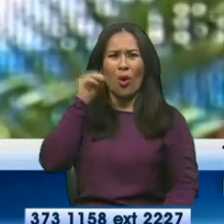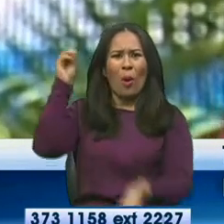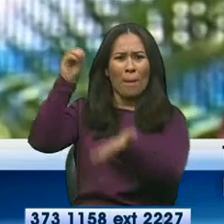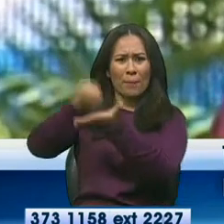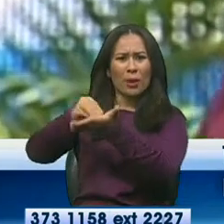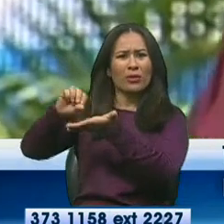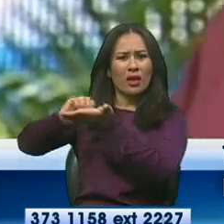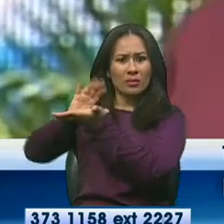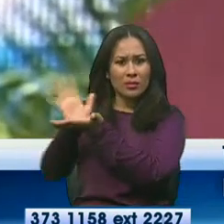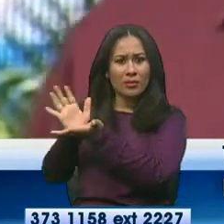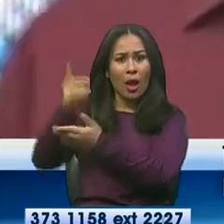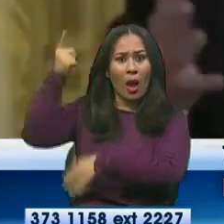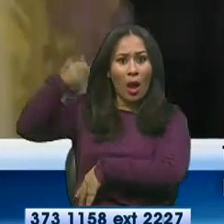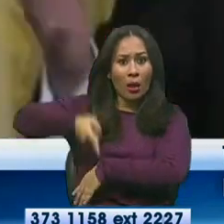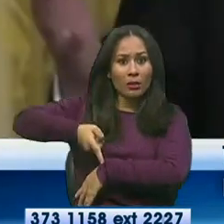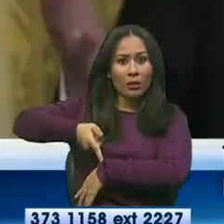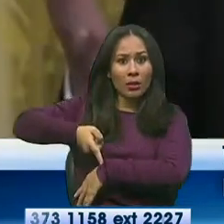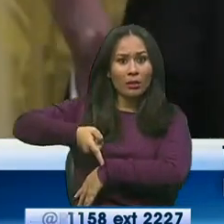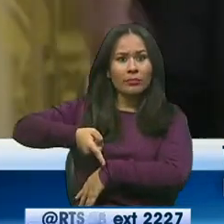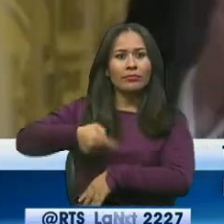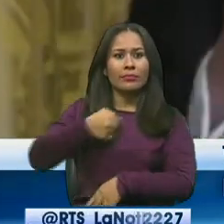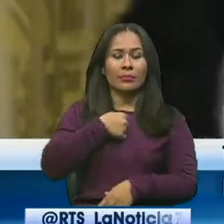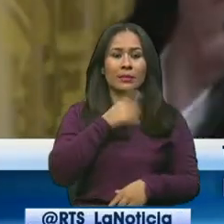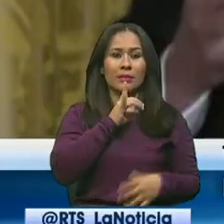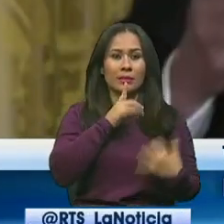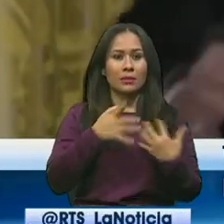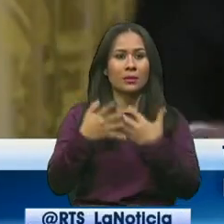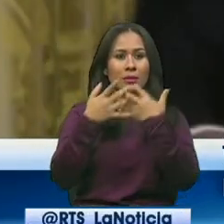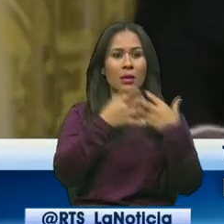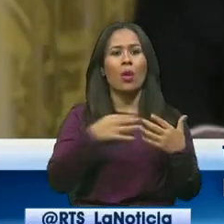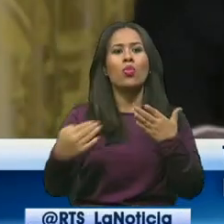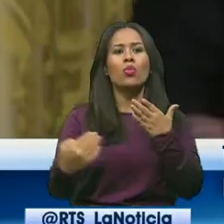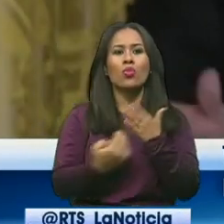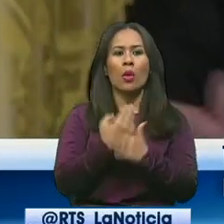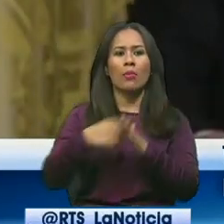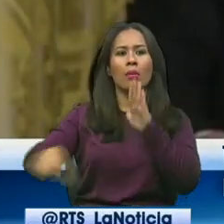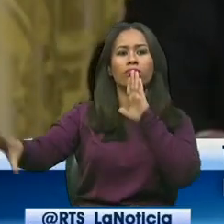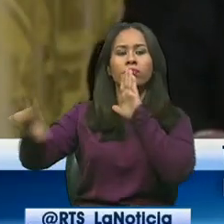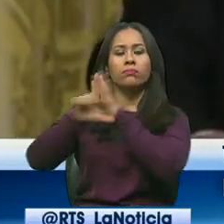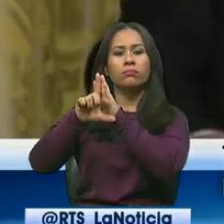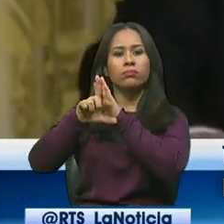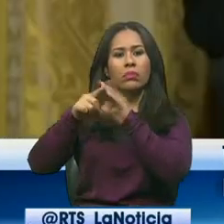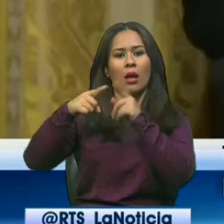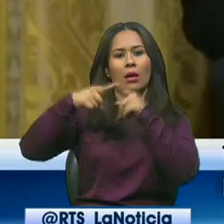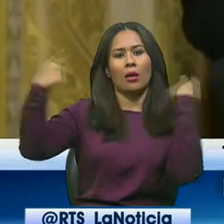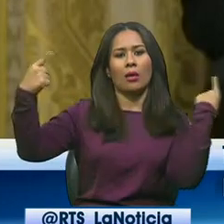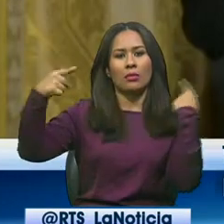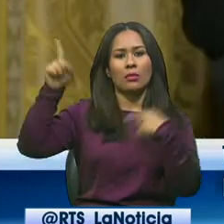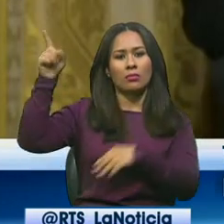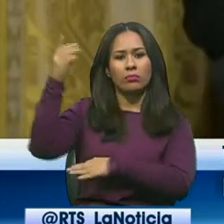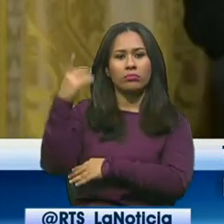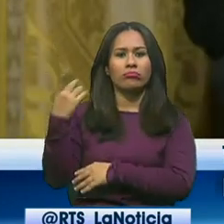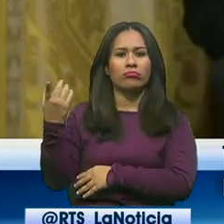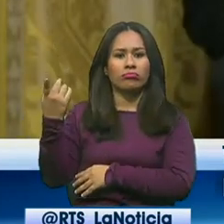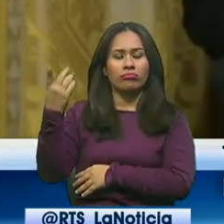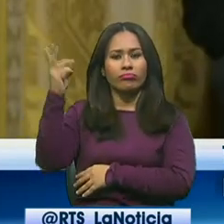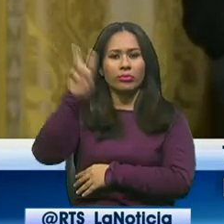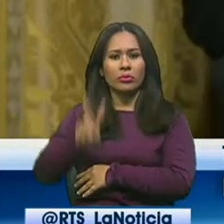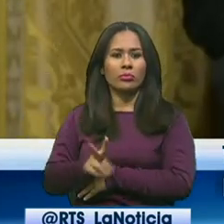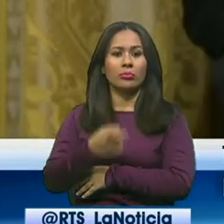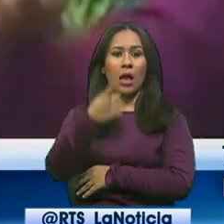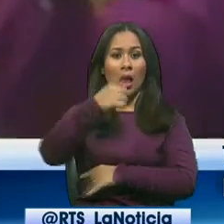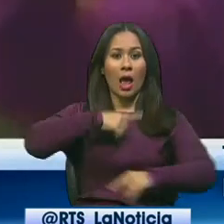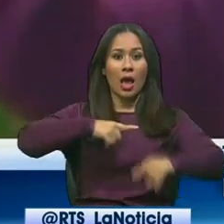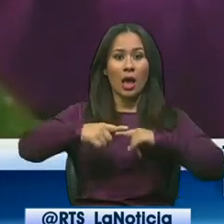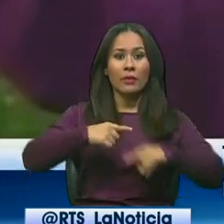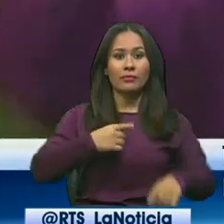Asamblea Nacional Constituyente, Washington aplicará nuevas sanciones contra el gobierno bolivariano. El jefe de Estado norteamericano